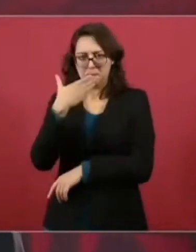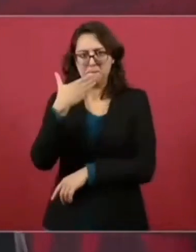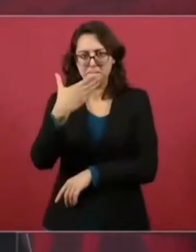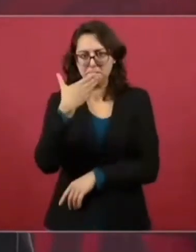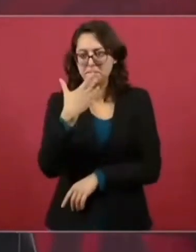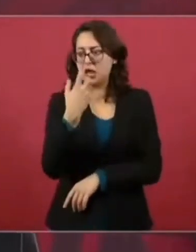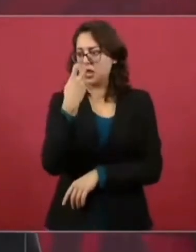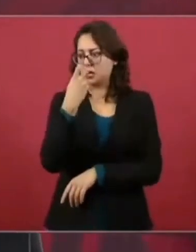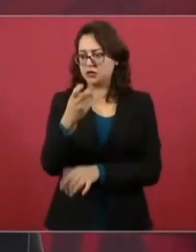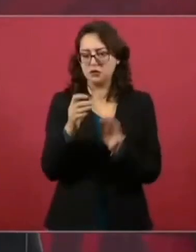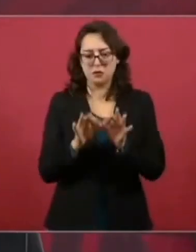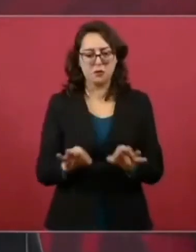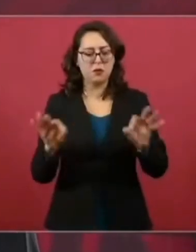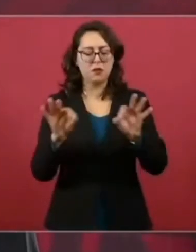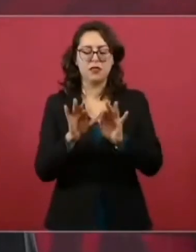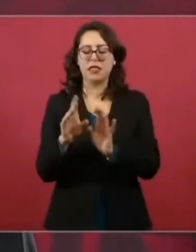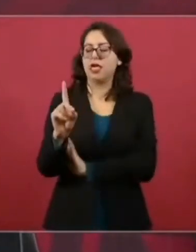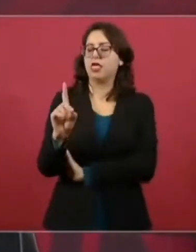es